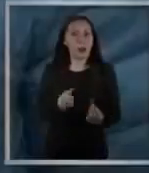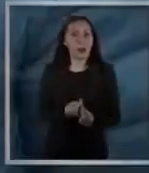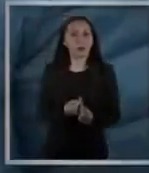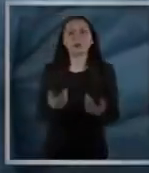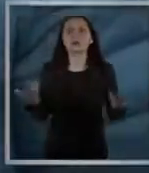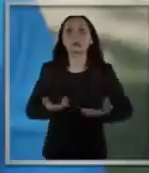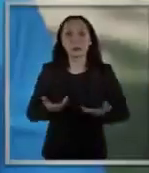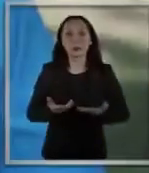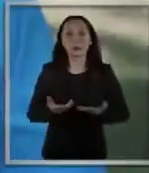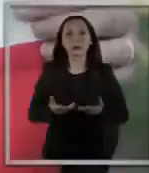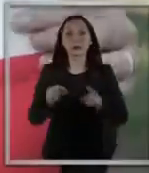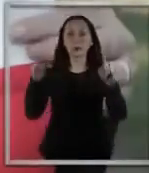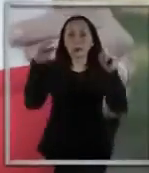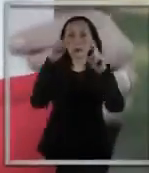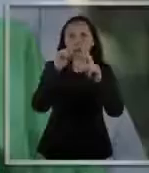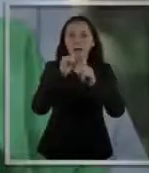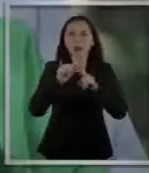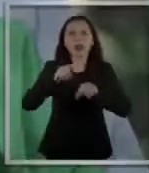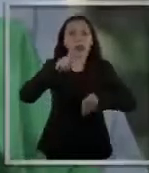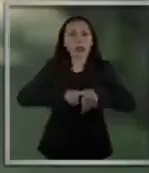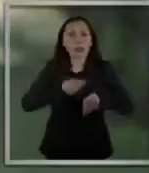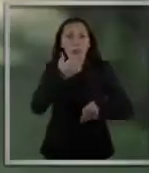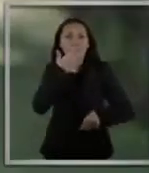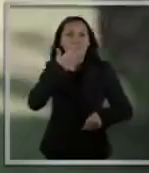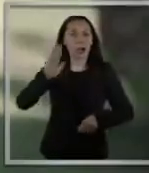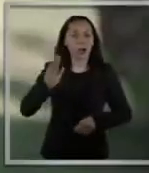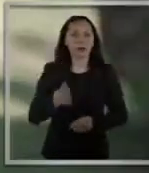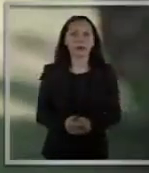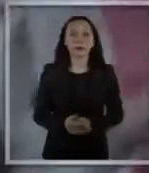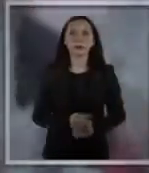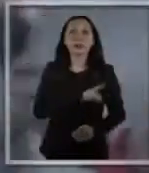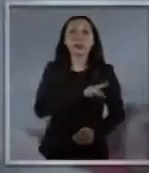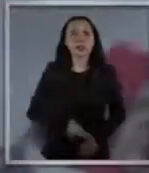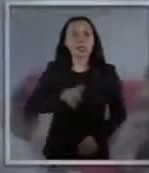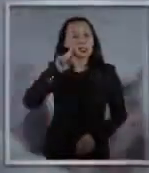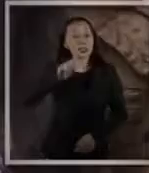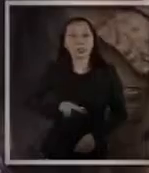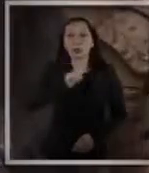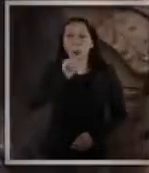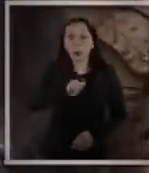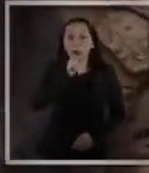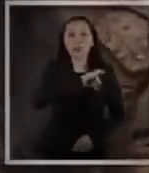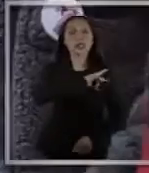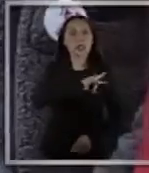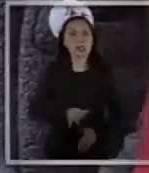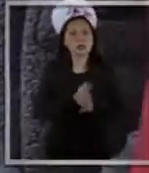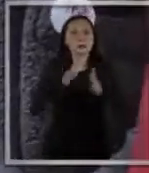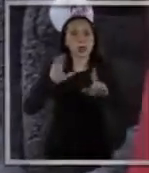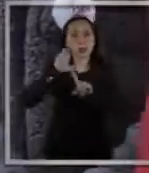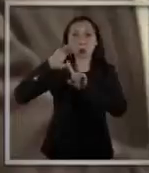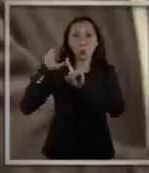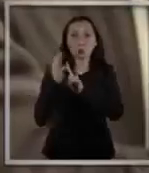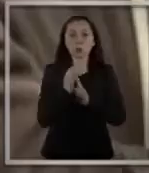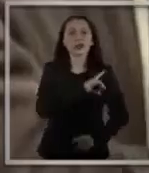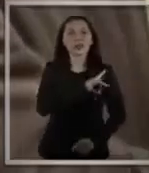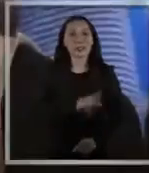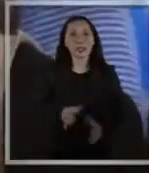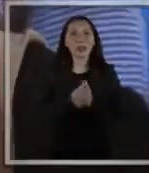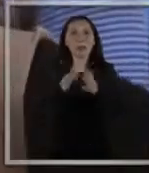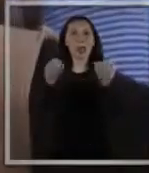corazón a el concepto de tiempos mejores. Un Chile sin pobreza, un Chile con más